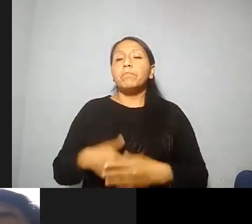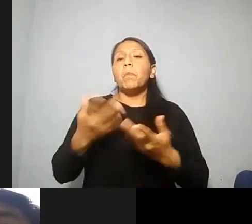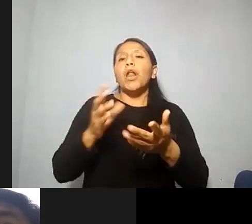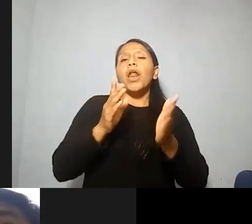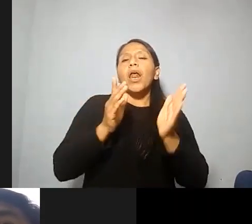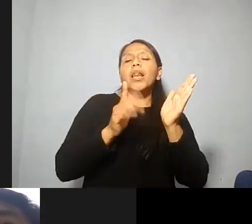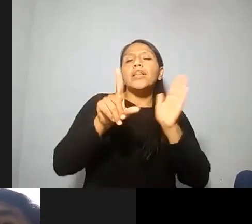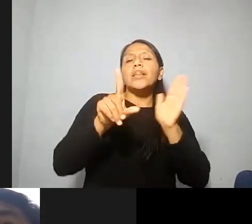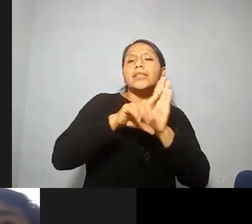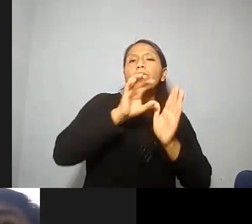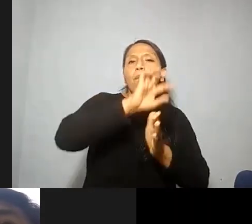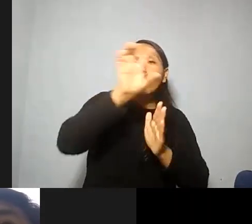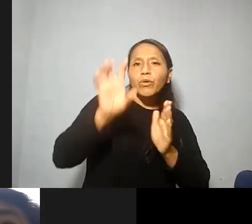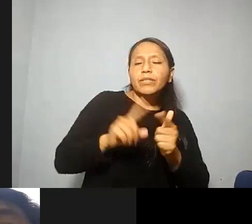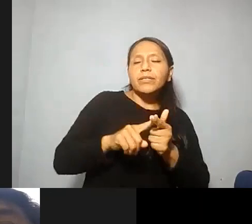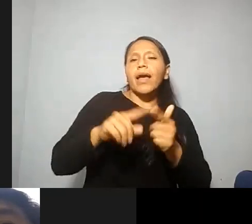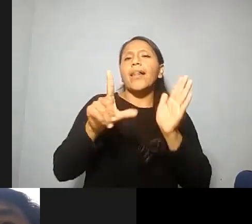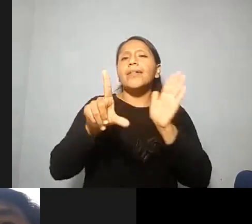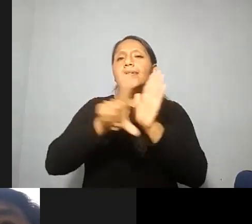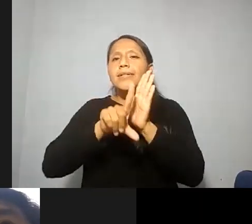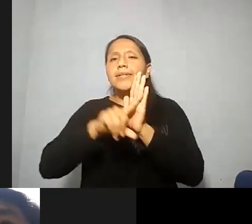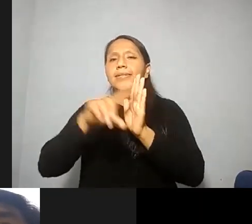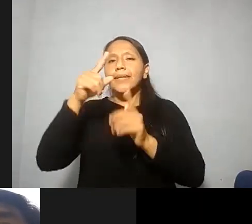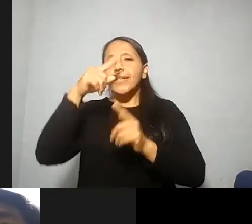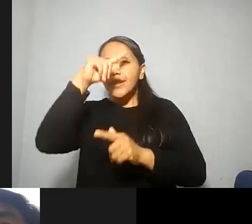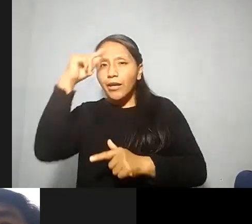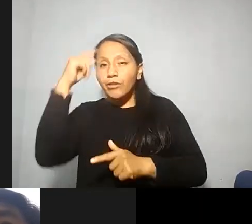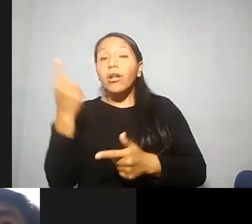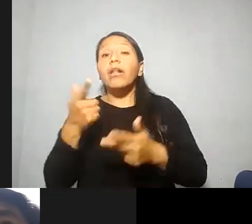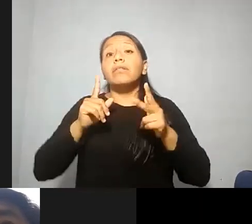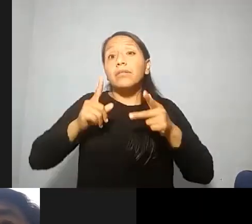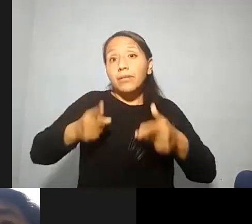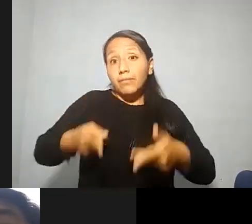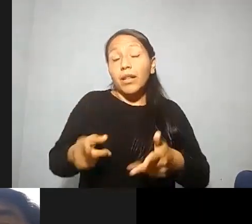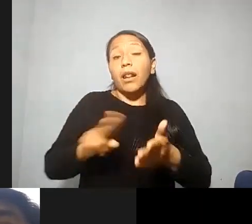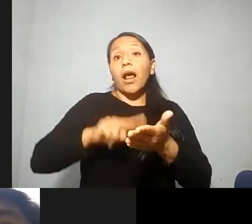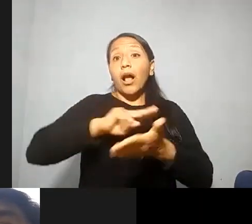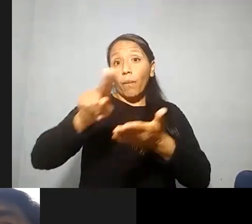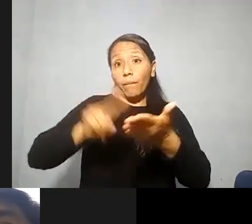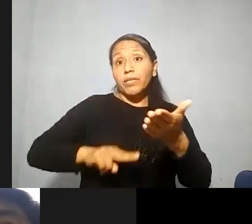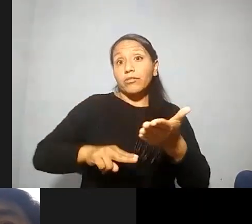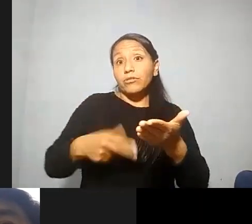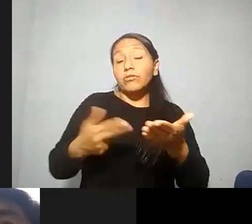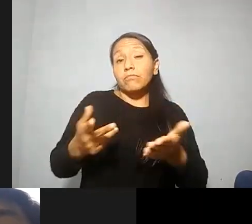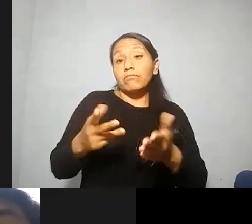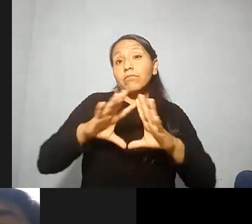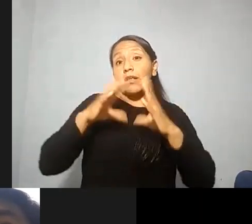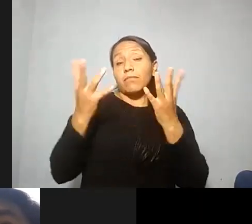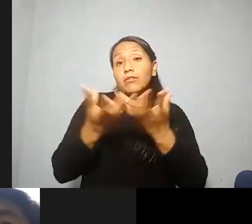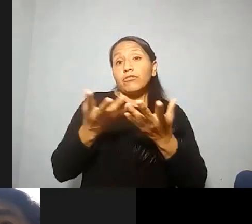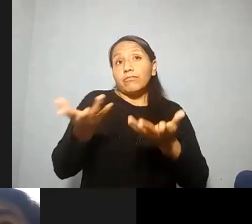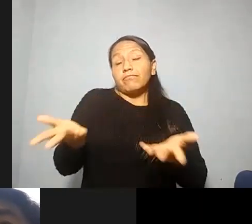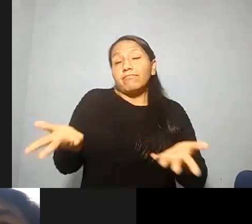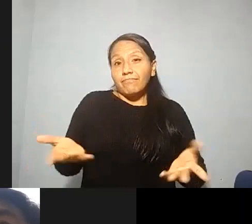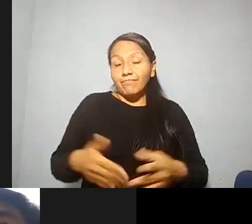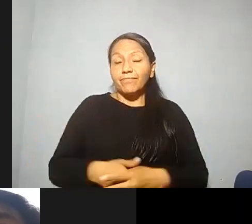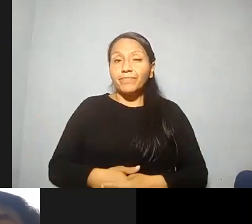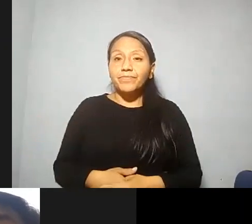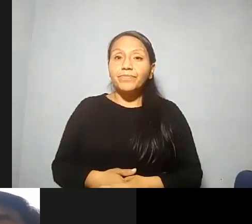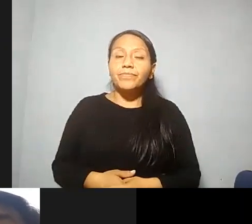provinciales y nacionales, e inclusive hasta nuestra convención, ¿no?, internacional sobre los derechos de las personas con